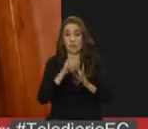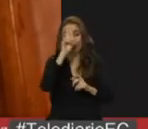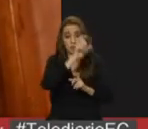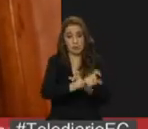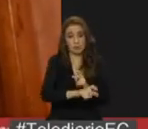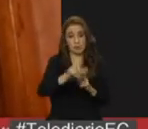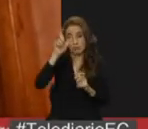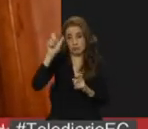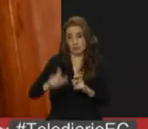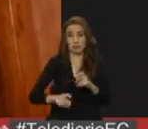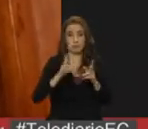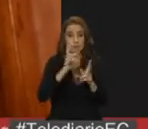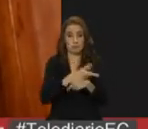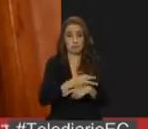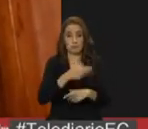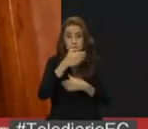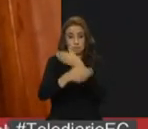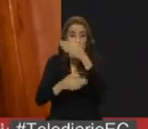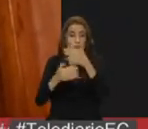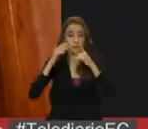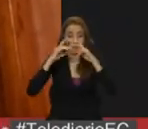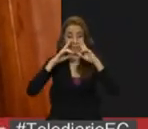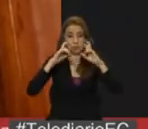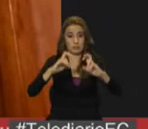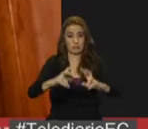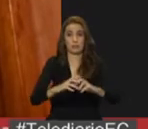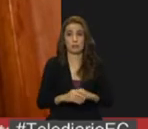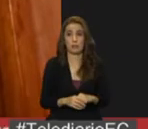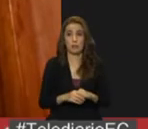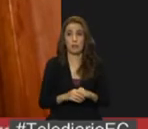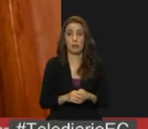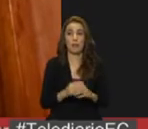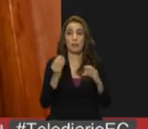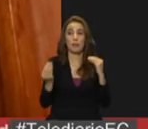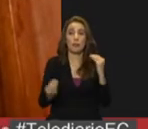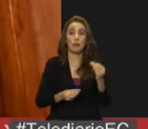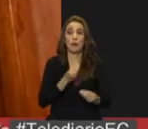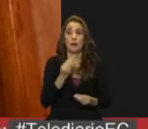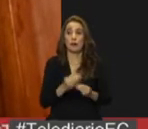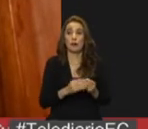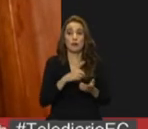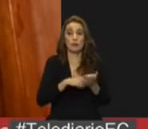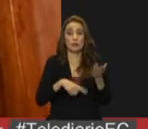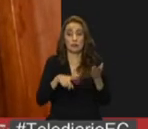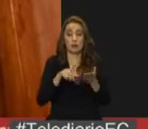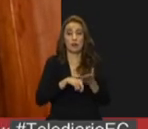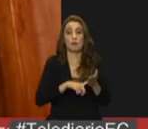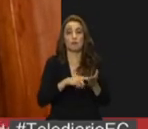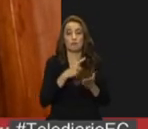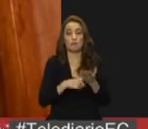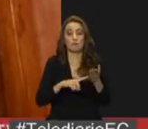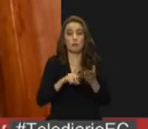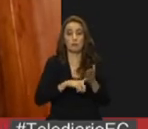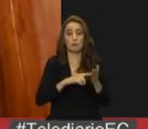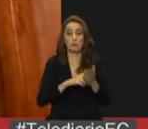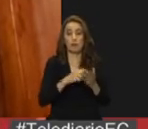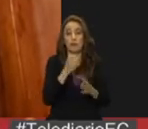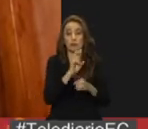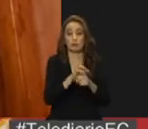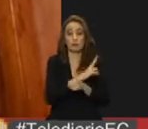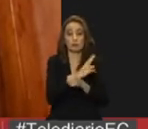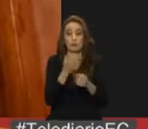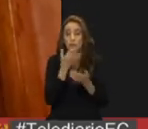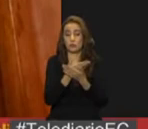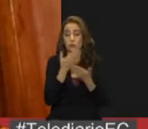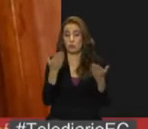los funcionarios que están siendo investigados, como prohibición de enajenar sus bienes, secuestro, retención de